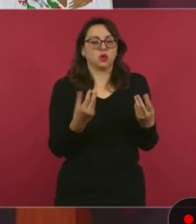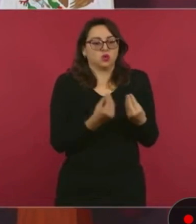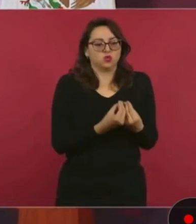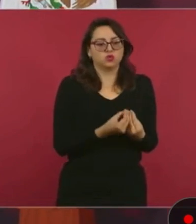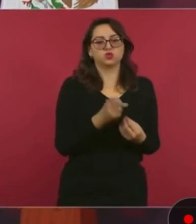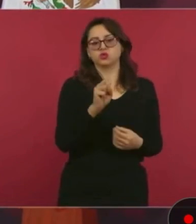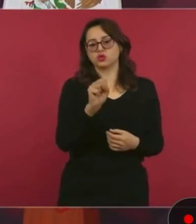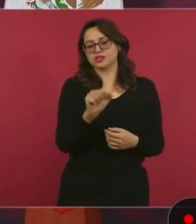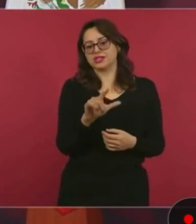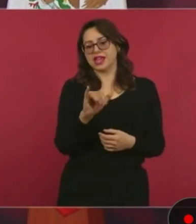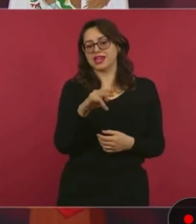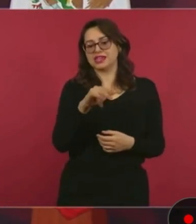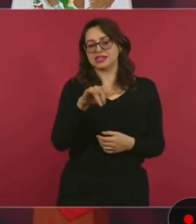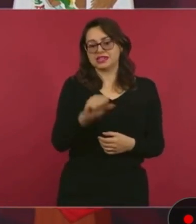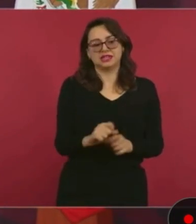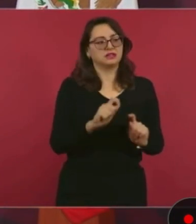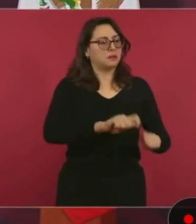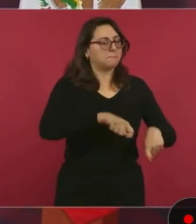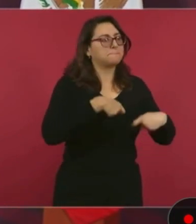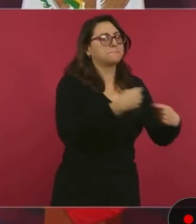Gortari,